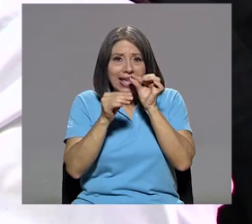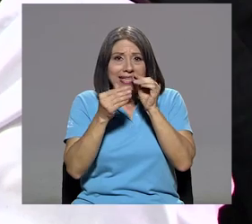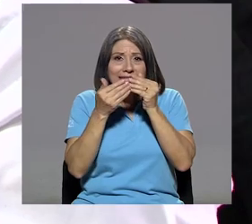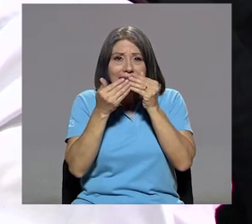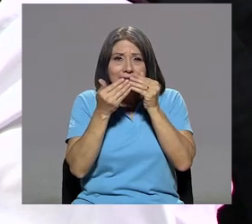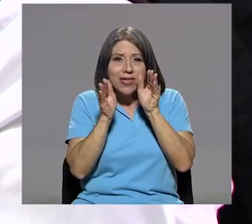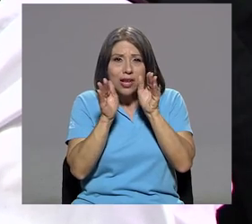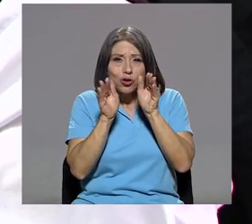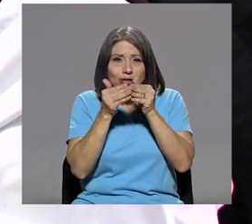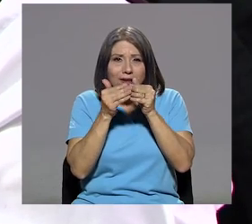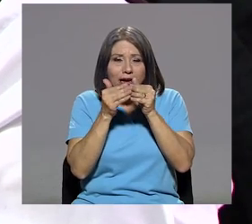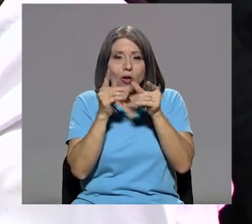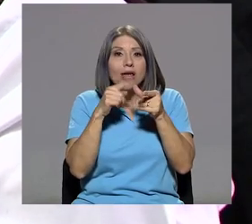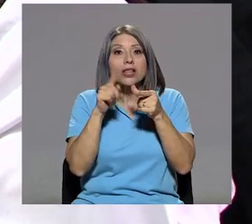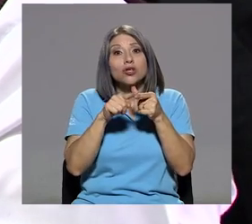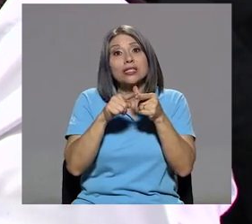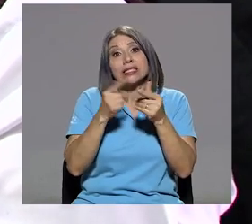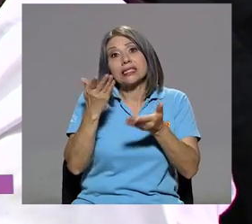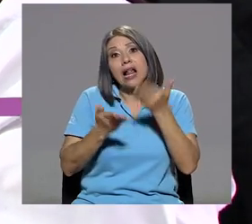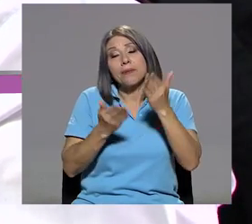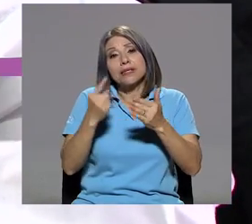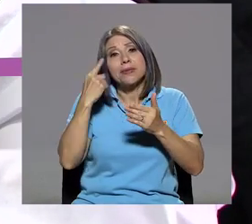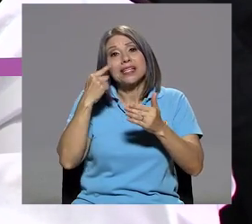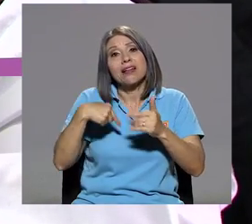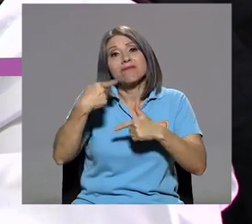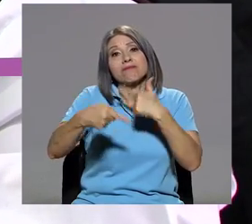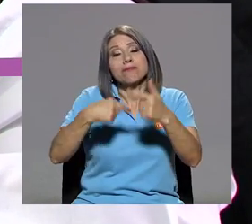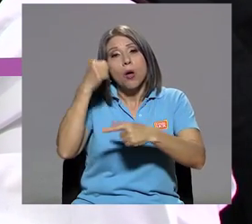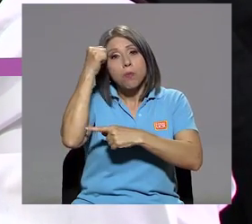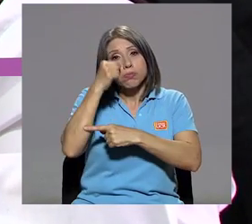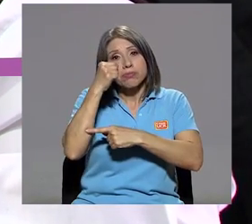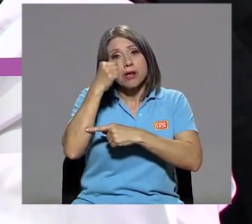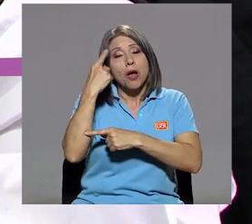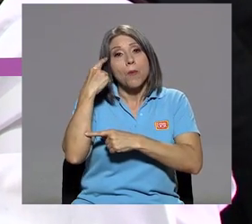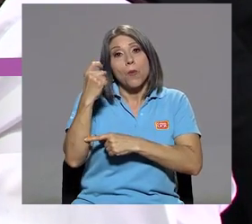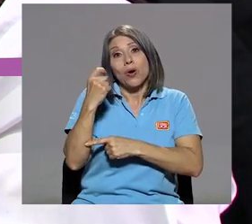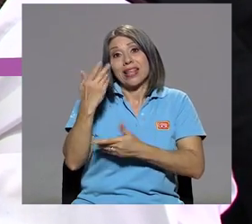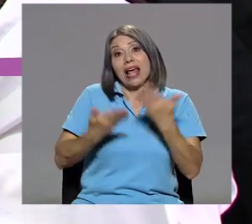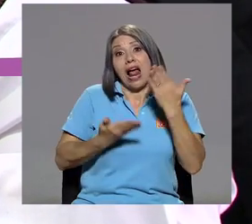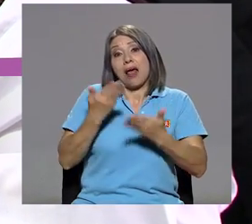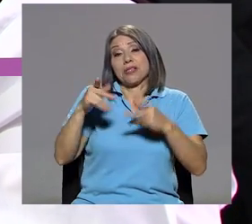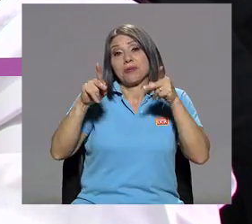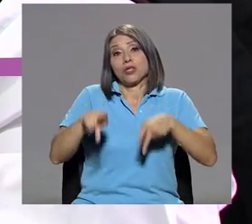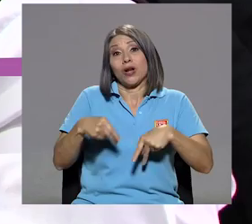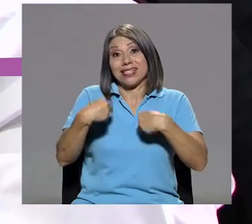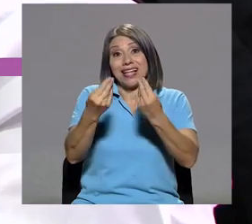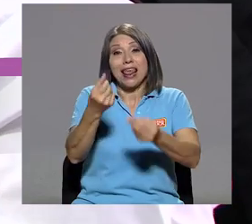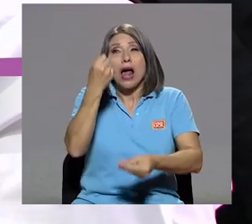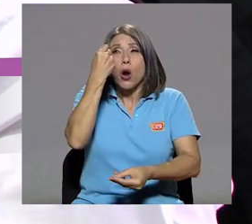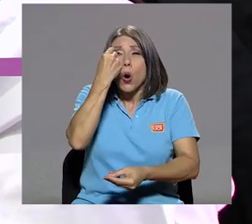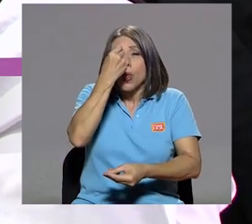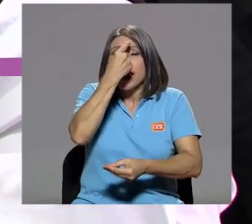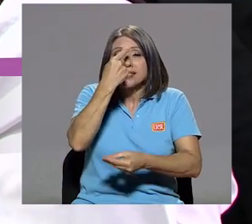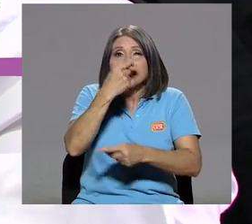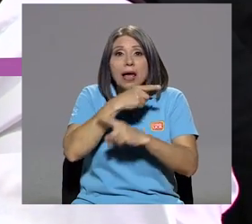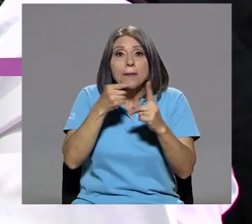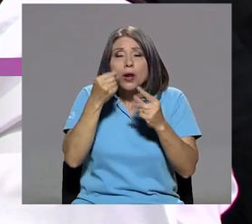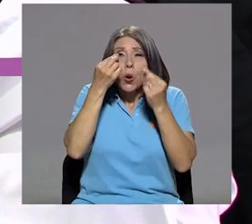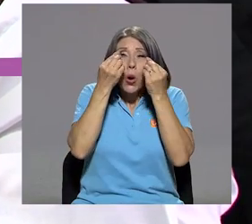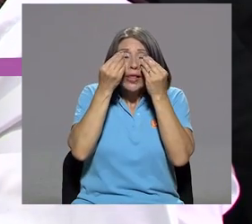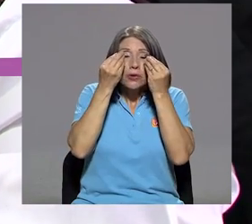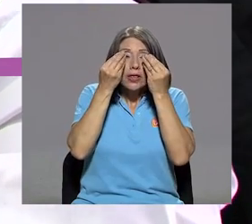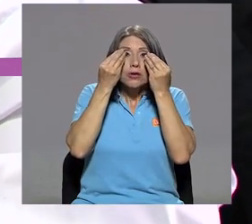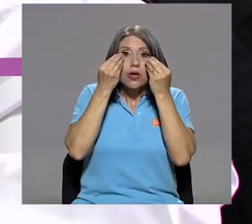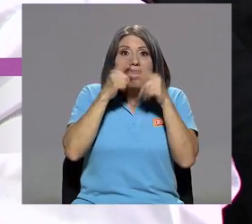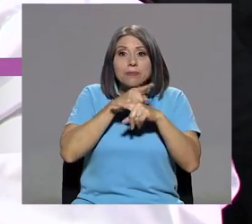Definitivamente hay que posiblemente pensar en opciones más quirúrgicas, porque de nada va a servir ponerle muchas de estas gotas si el drenaje no tiene salida por